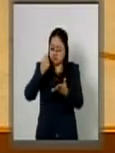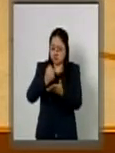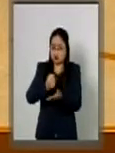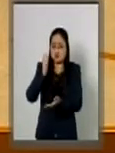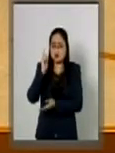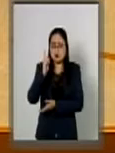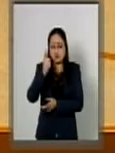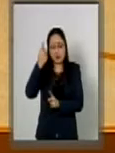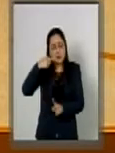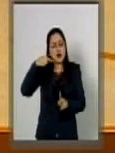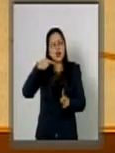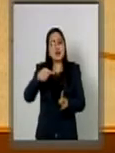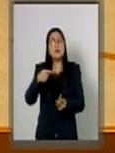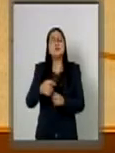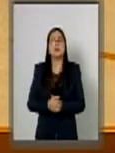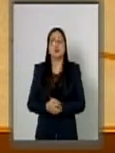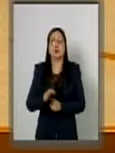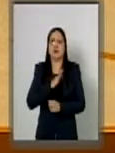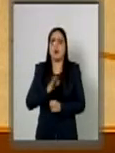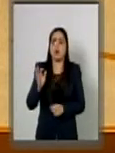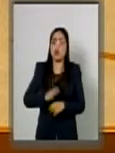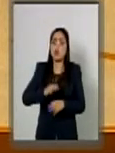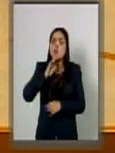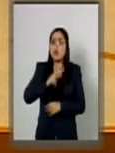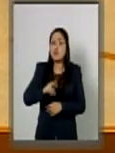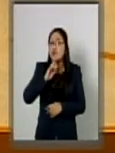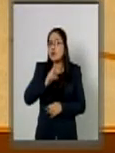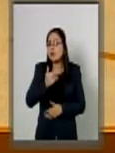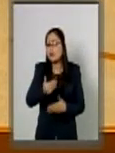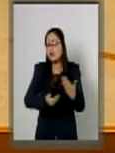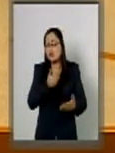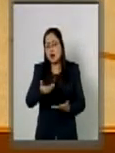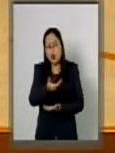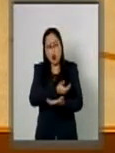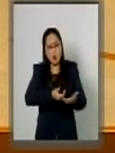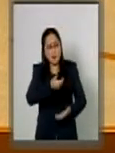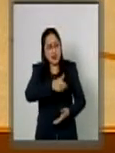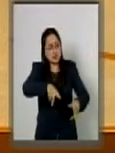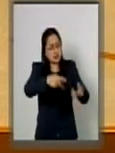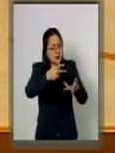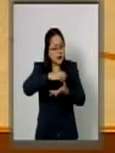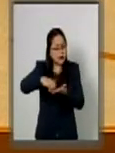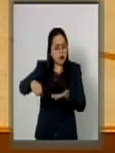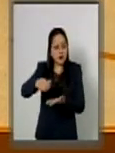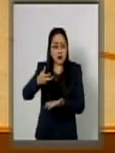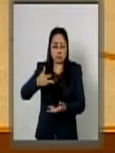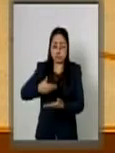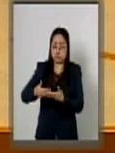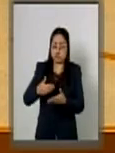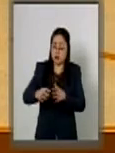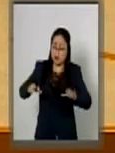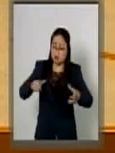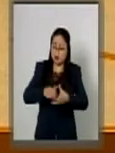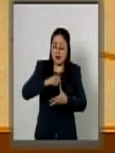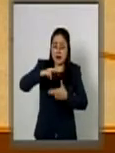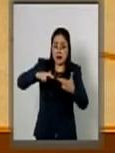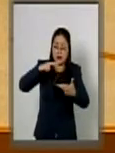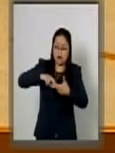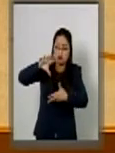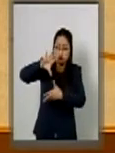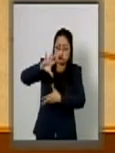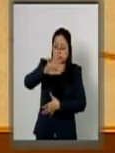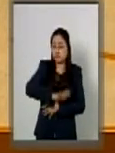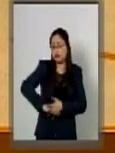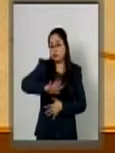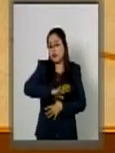para trascender nuestro comercio y consolidarnos como un verdadero bloque regional a la